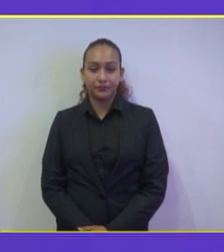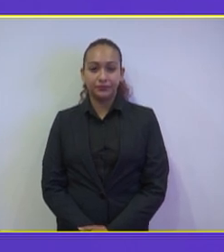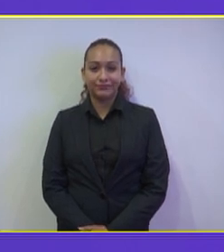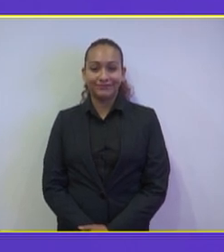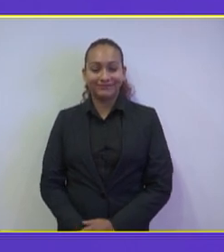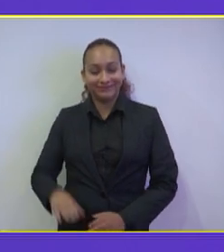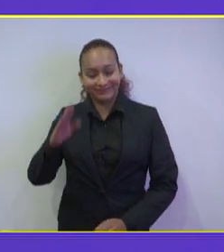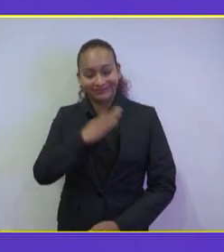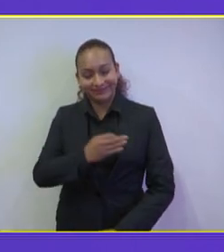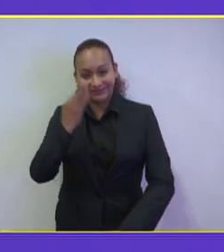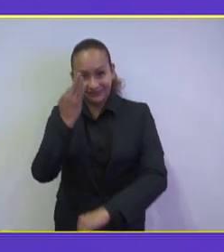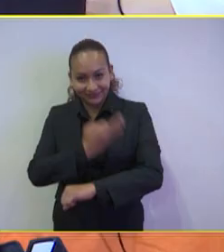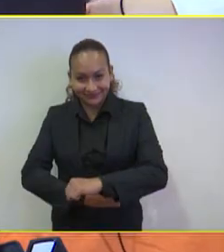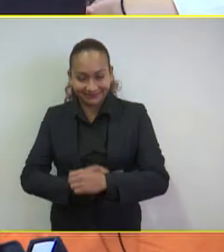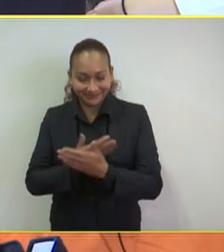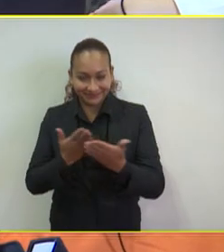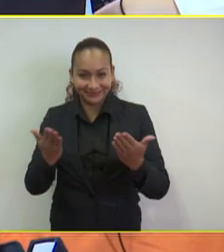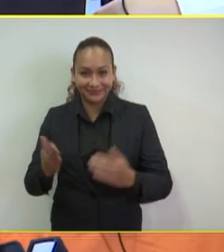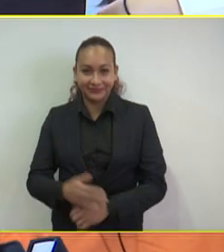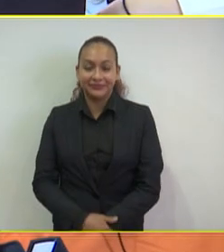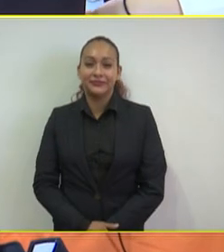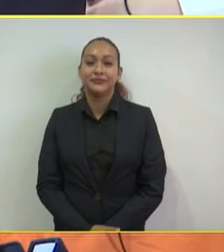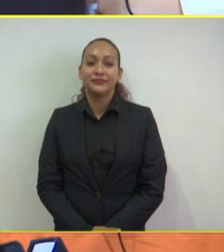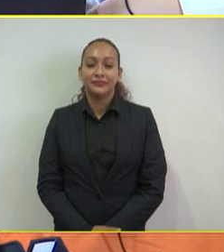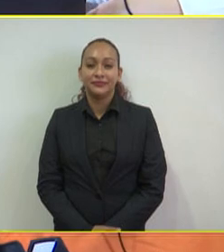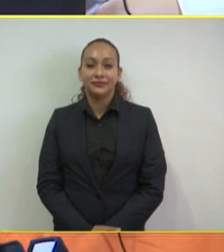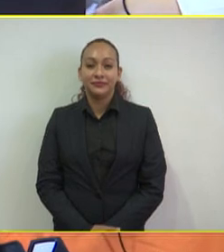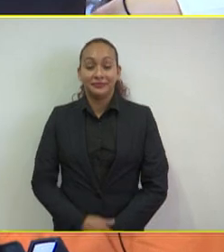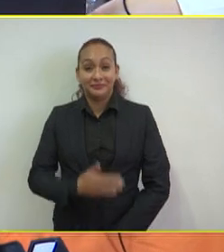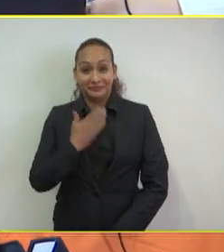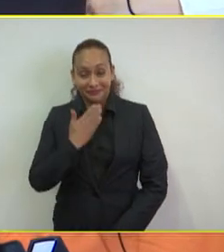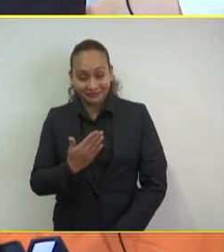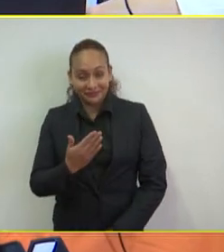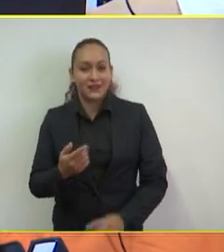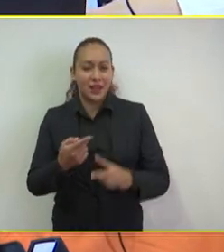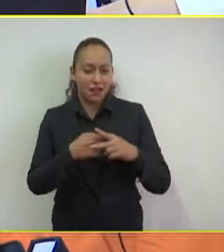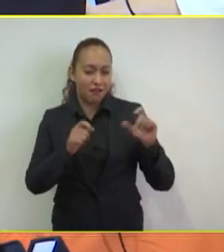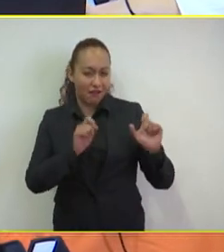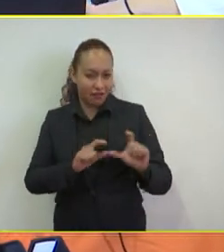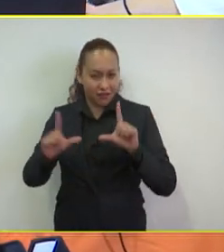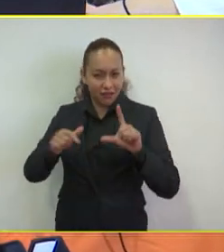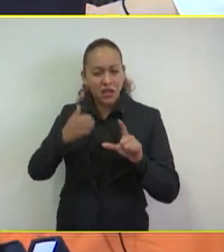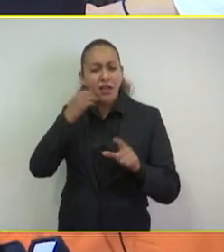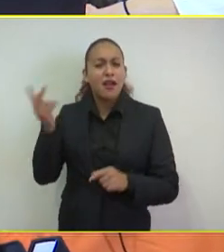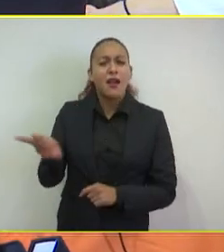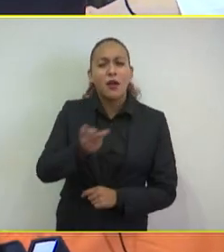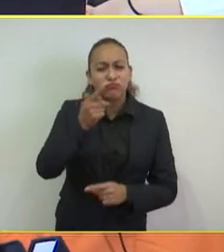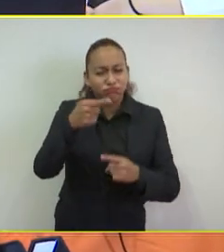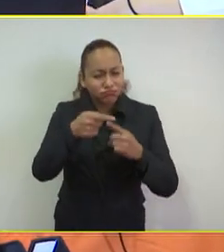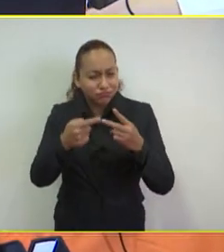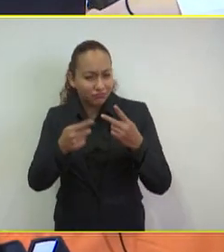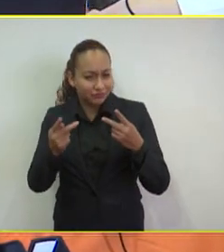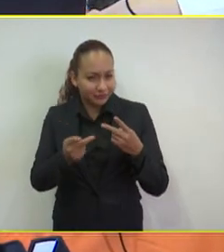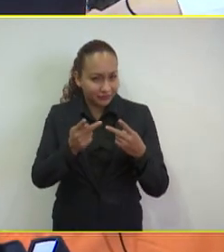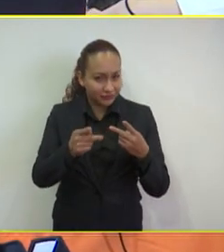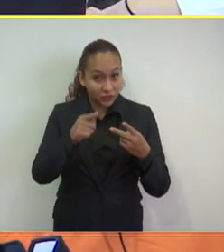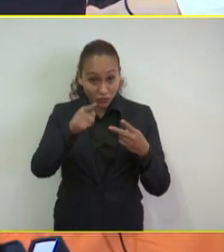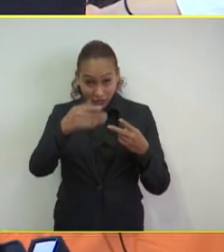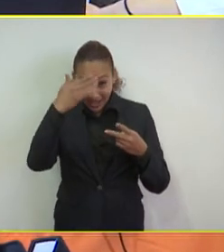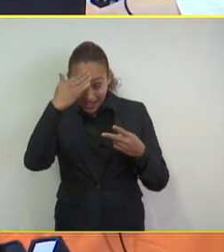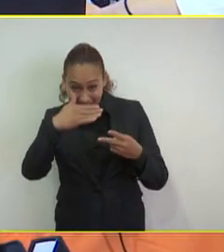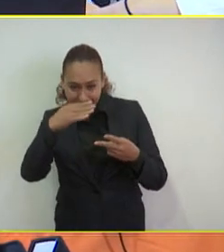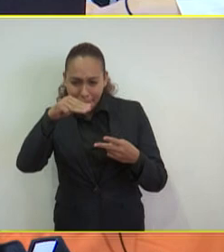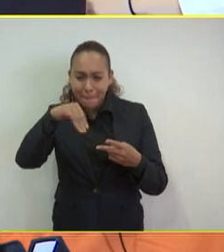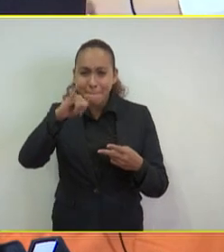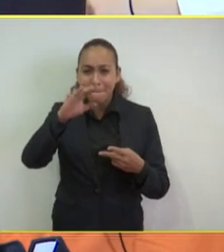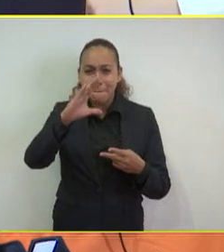Hola, buenas tardes a todos. Para empezar nuestra presentación, me gustaría hacerles dos preguntas. ¿Ustedes saben qué es la